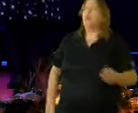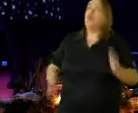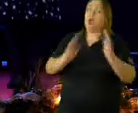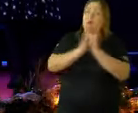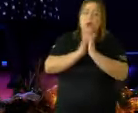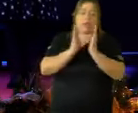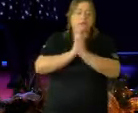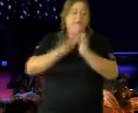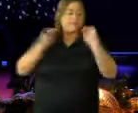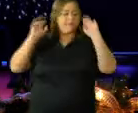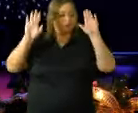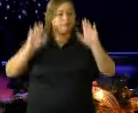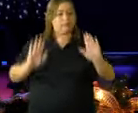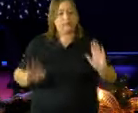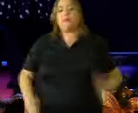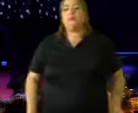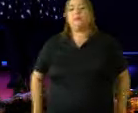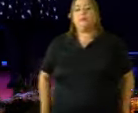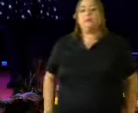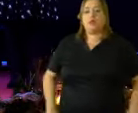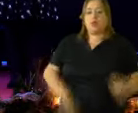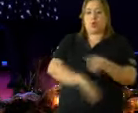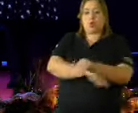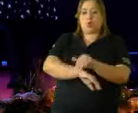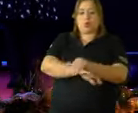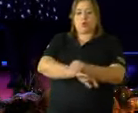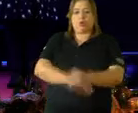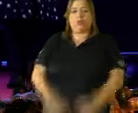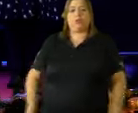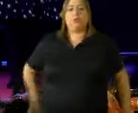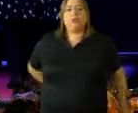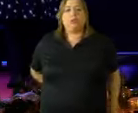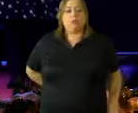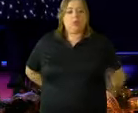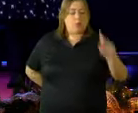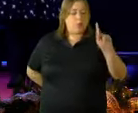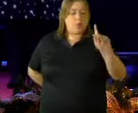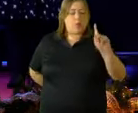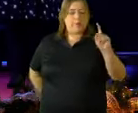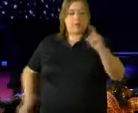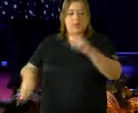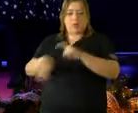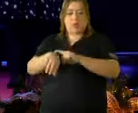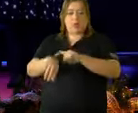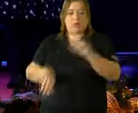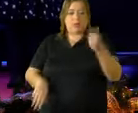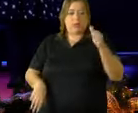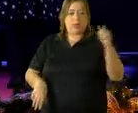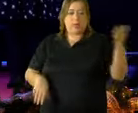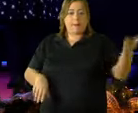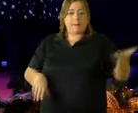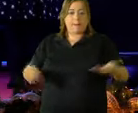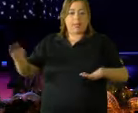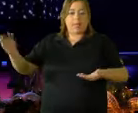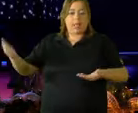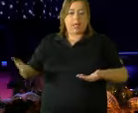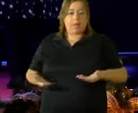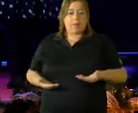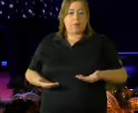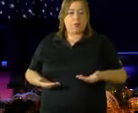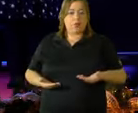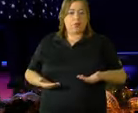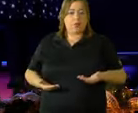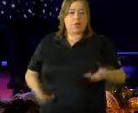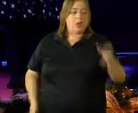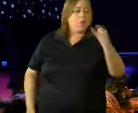idea. Entonces el miércoles por la noche estamos aquí predicando. El jueves invitamos a una mujer que amo, una mujer que se ha